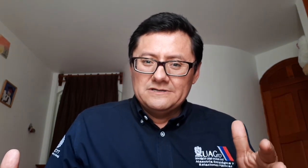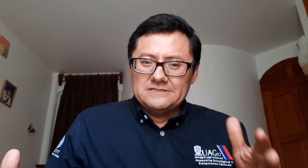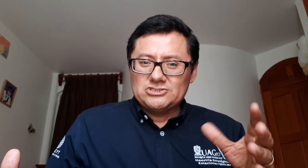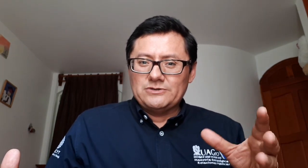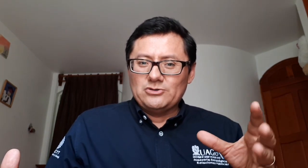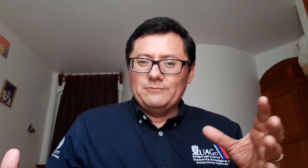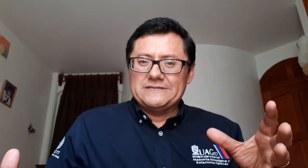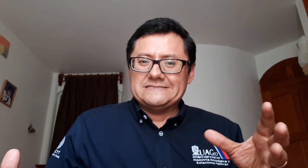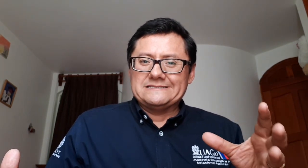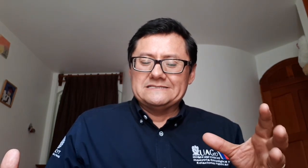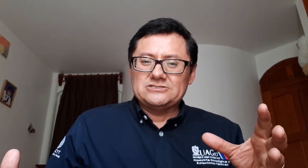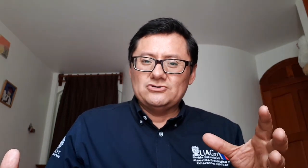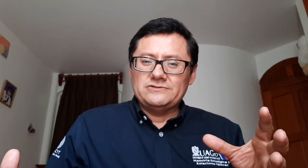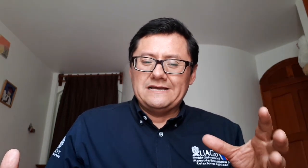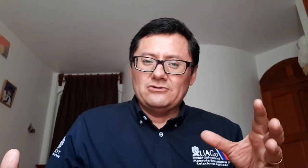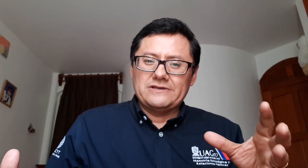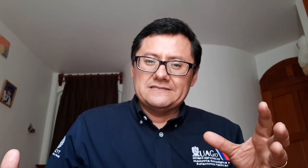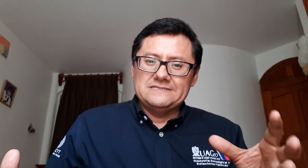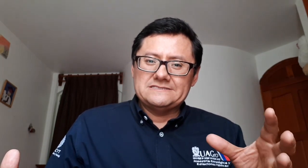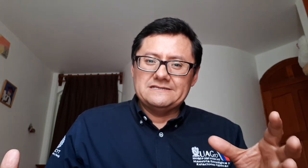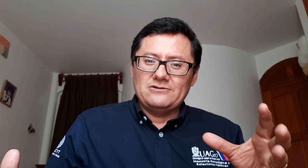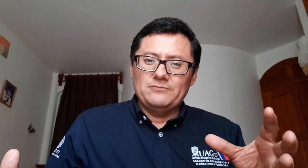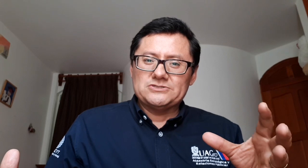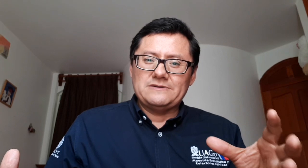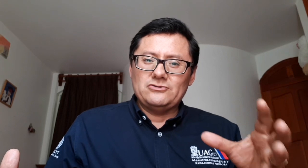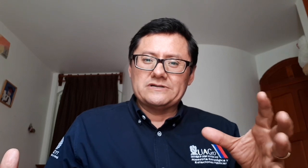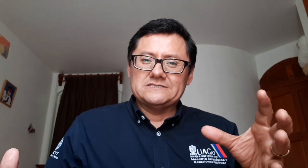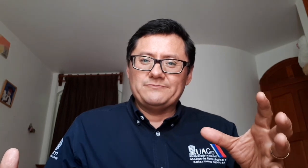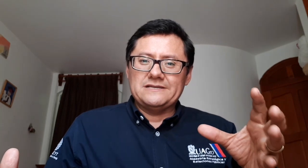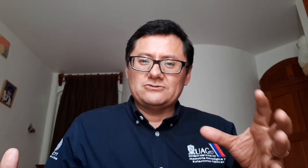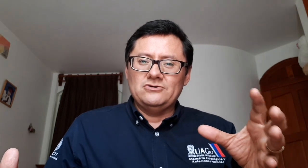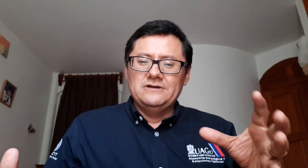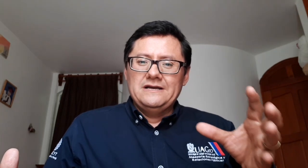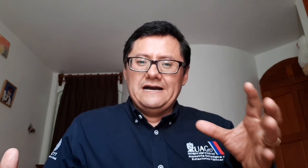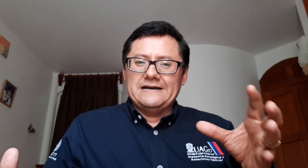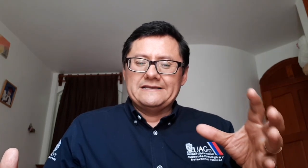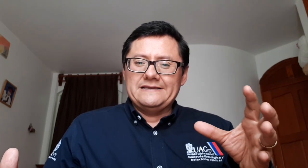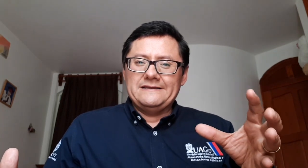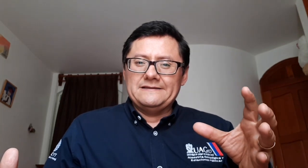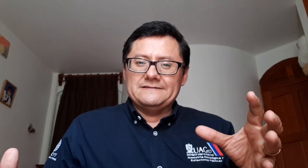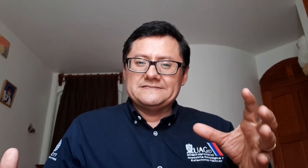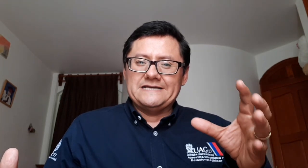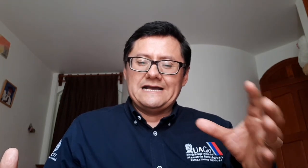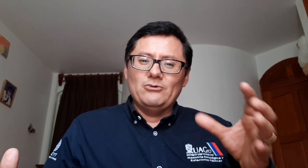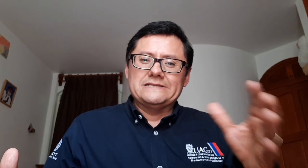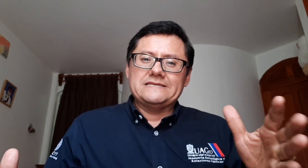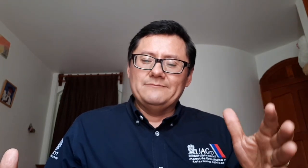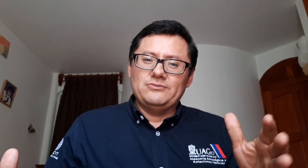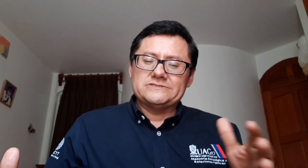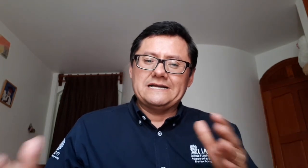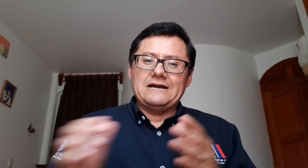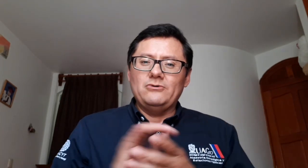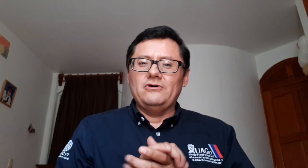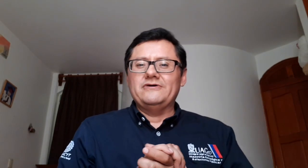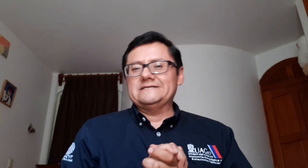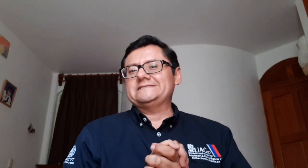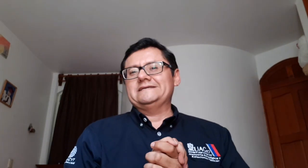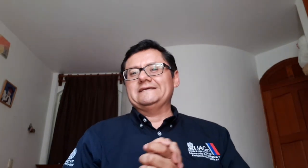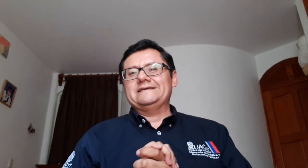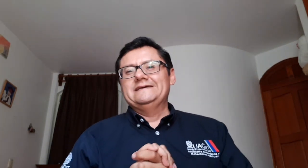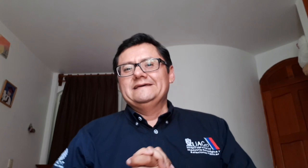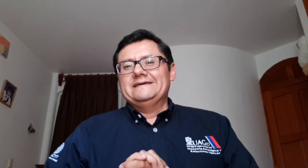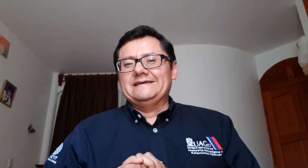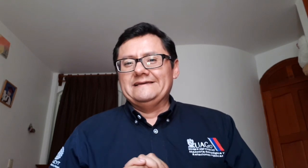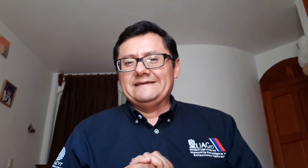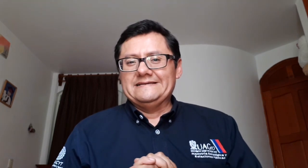video y sobre todo preste atención a lo que dice López Obrador respecto a que se acabó el tiempo, se acabó ahora sí